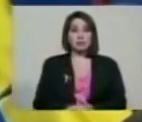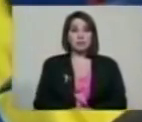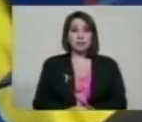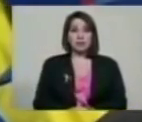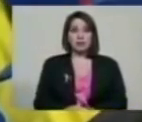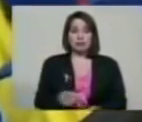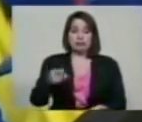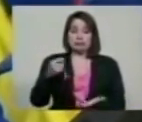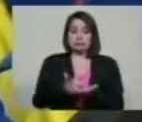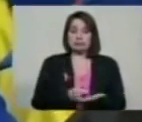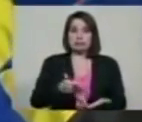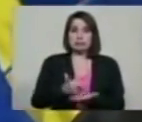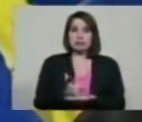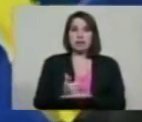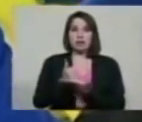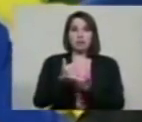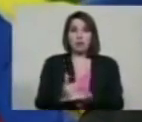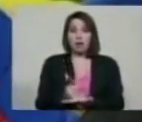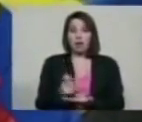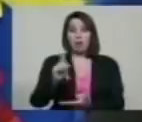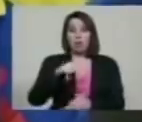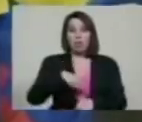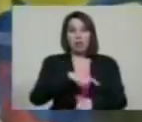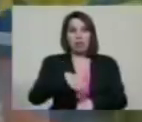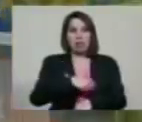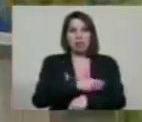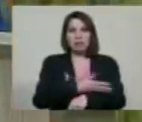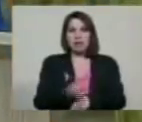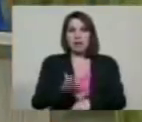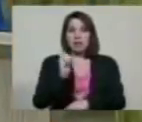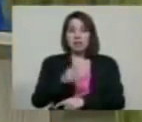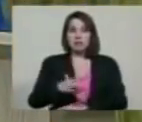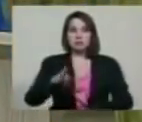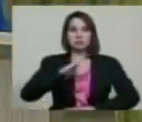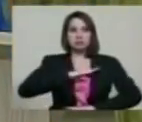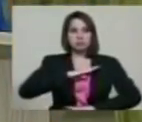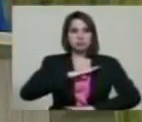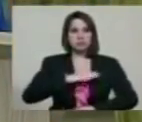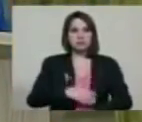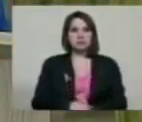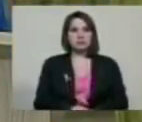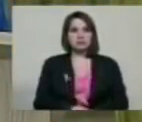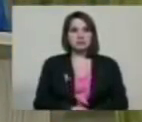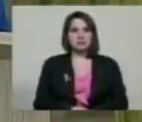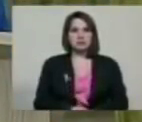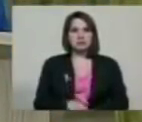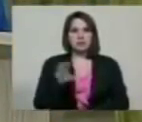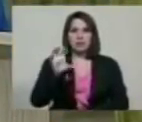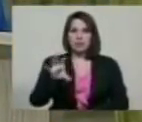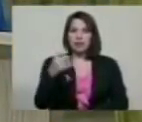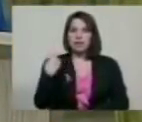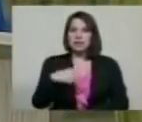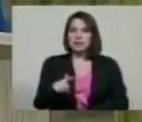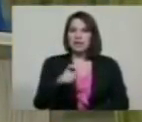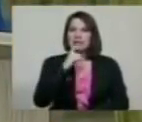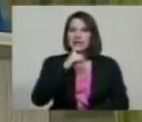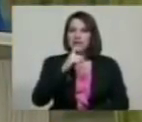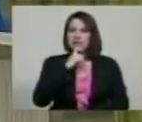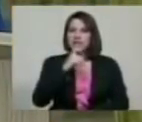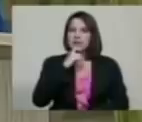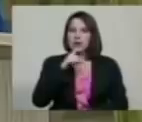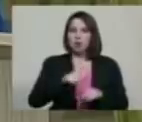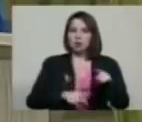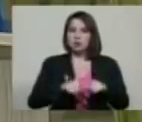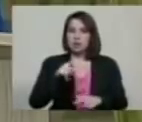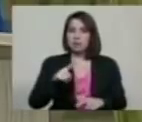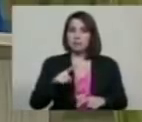no puede faltar, no puede llegar tarde y tiene que ser suficiente. Bueno, que el país ha tenido dificultades, que el país está en un